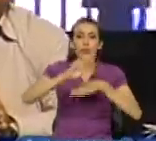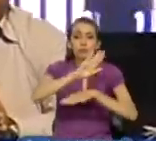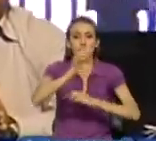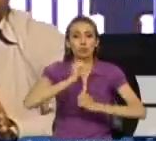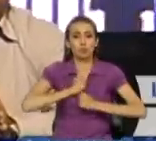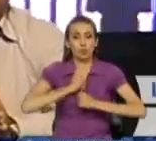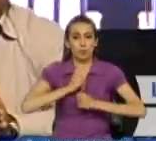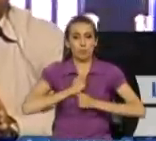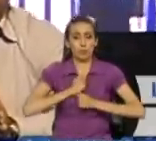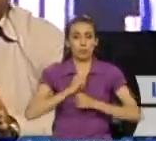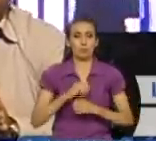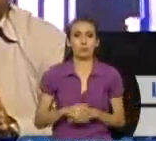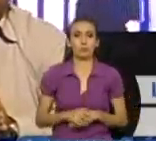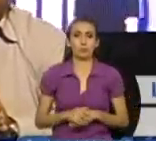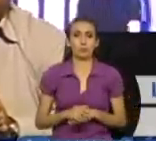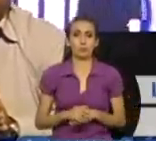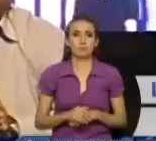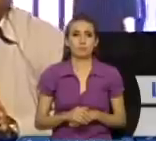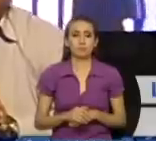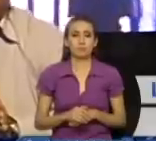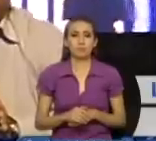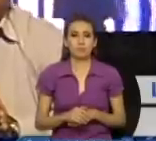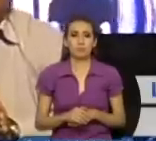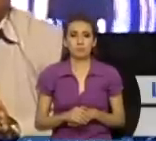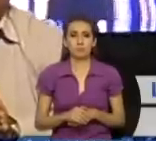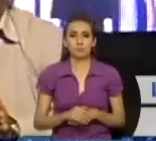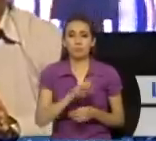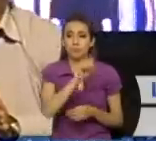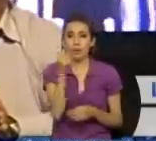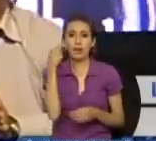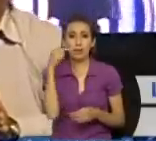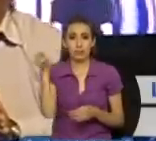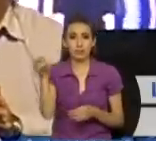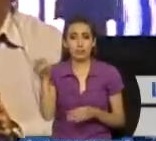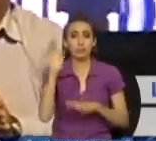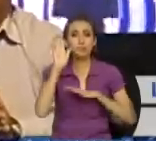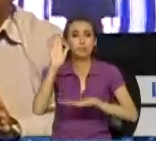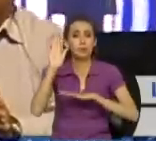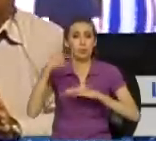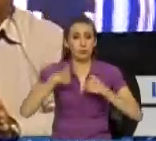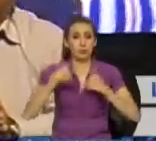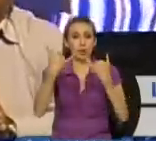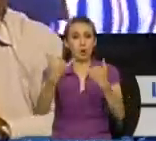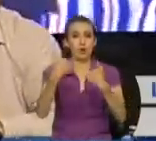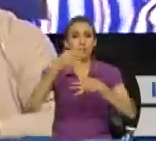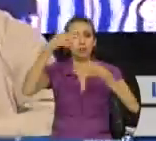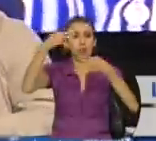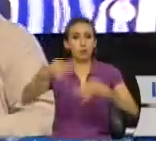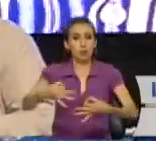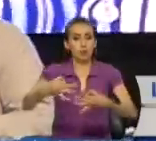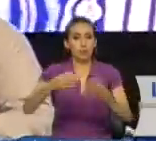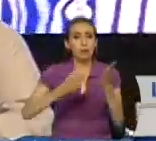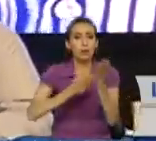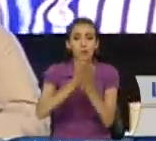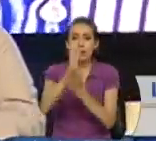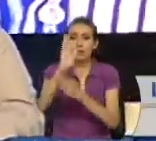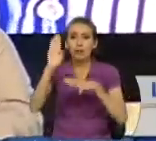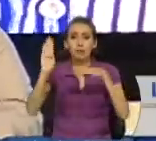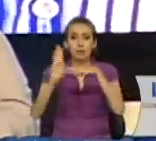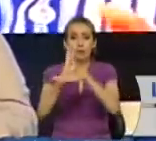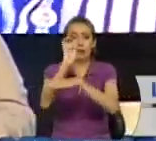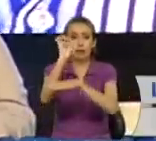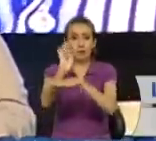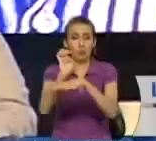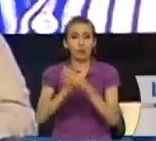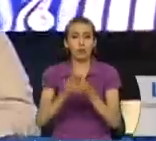pequeños negocios esa promesa ya la estamos cumpliendo a través de B Ecuador